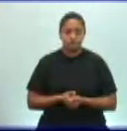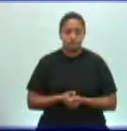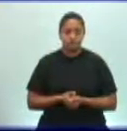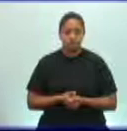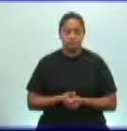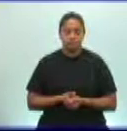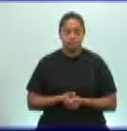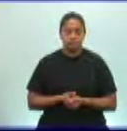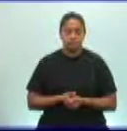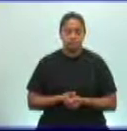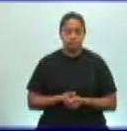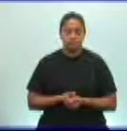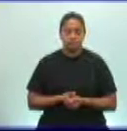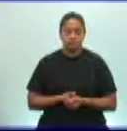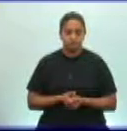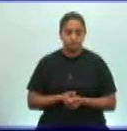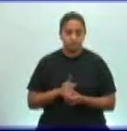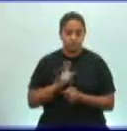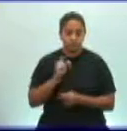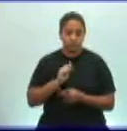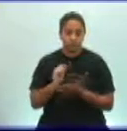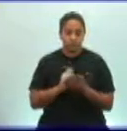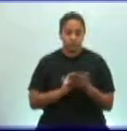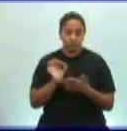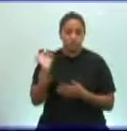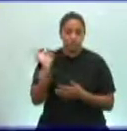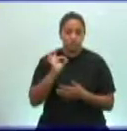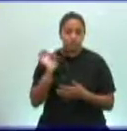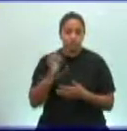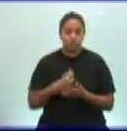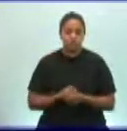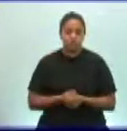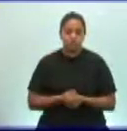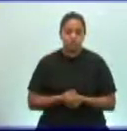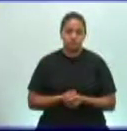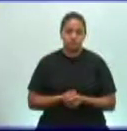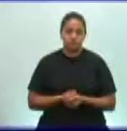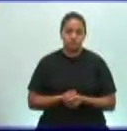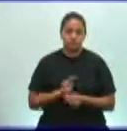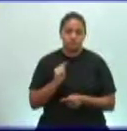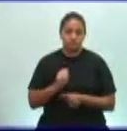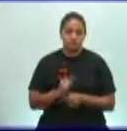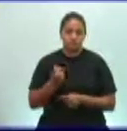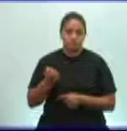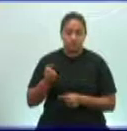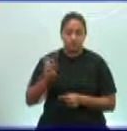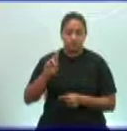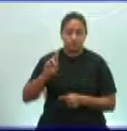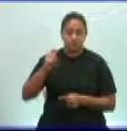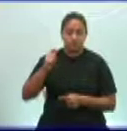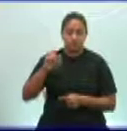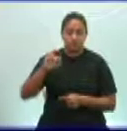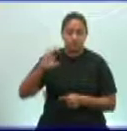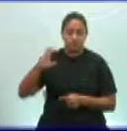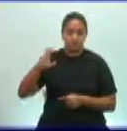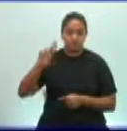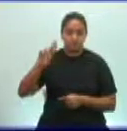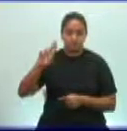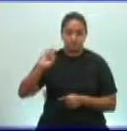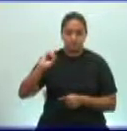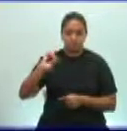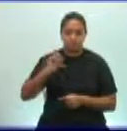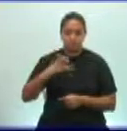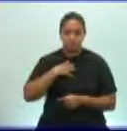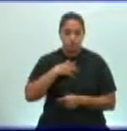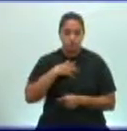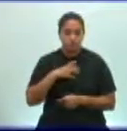si se escribe con tilde. Fíjense que en este caso el artículo no lleva tilde. Vamos a tomar nota de las contracciones.